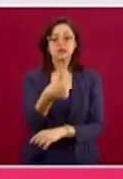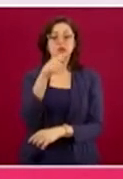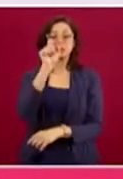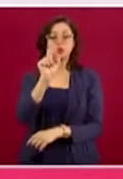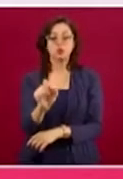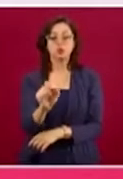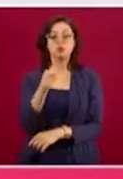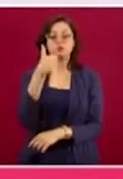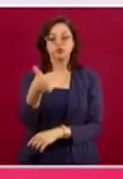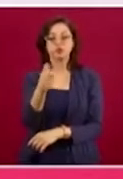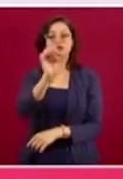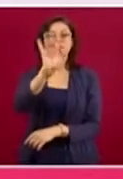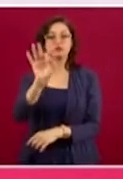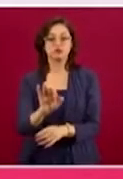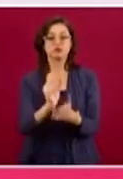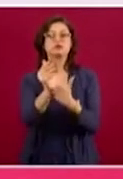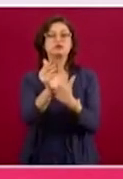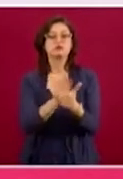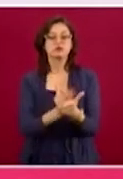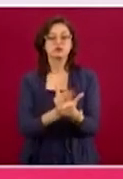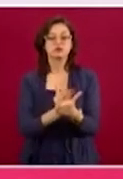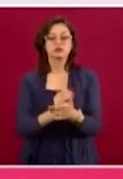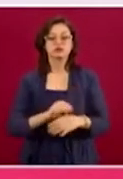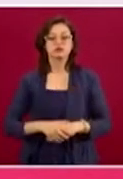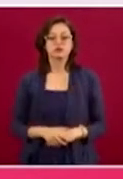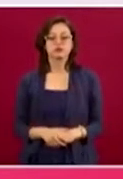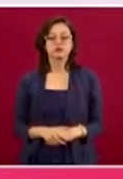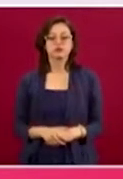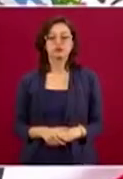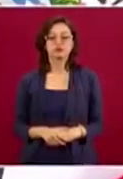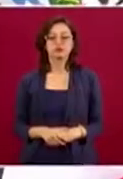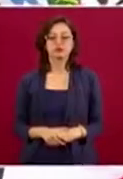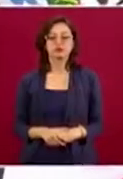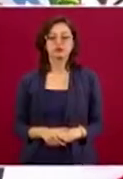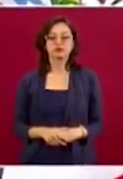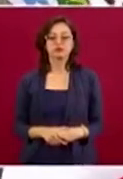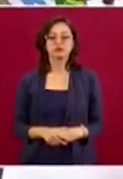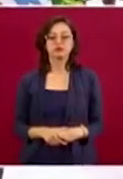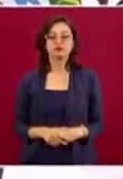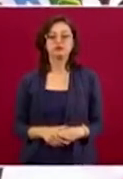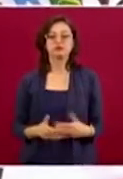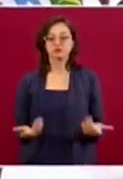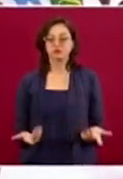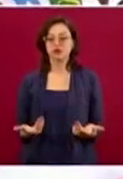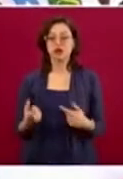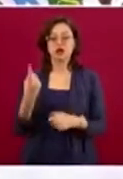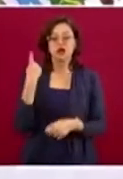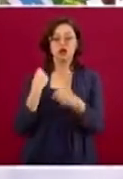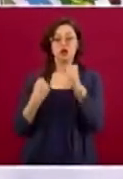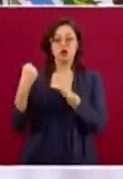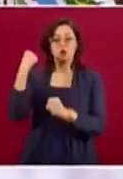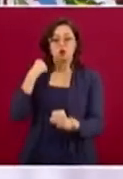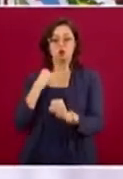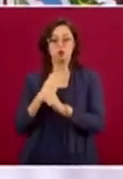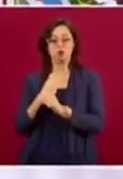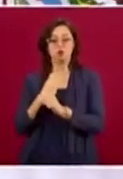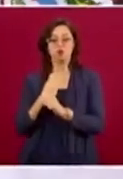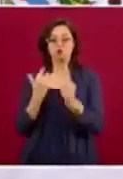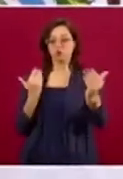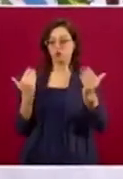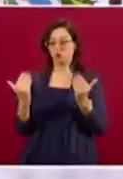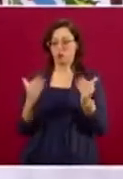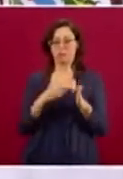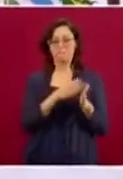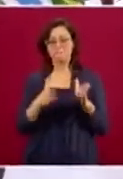6.6 por ciento en comparación con el mismo período del año